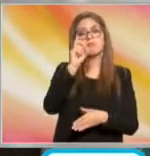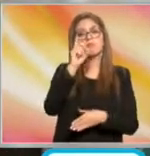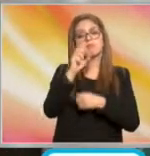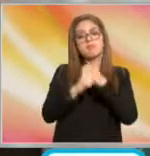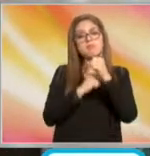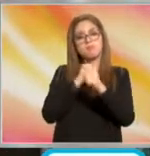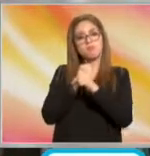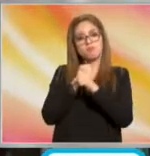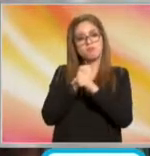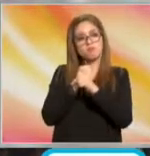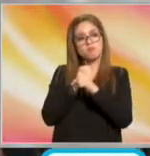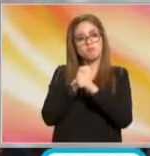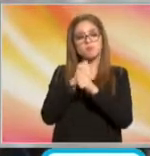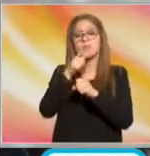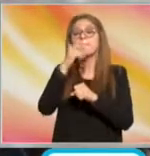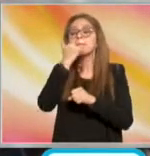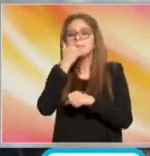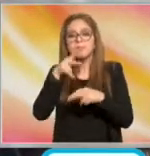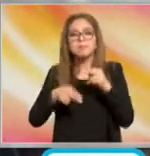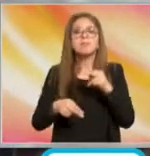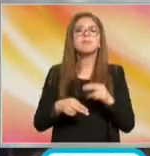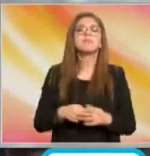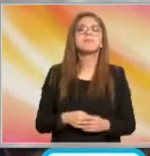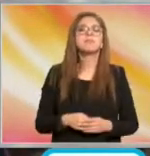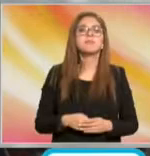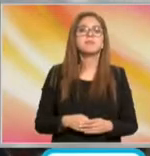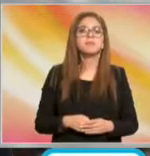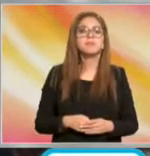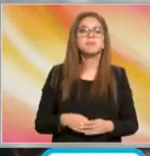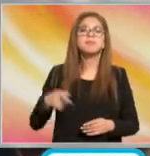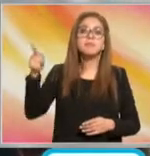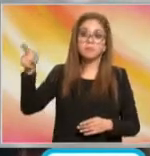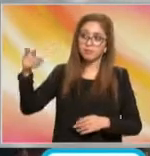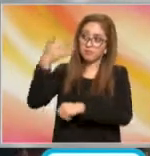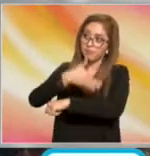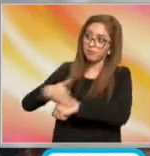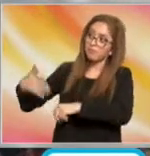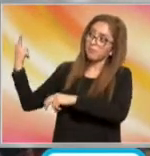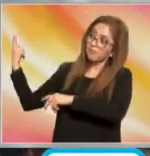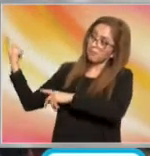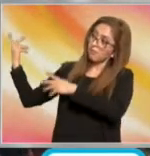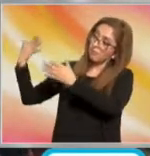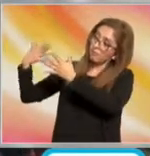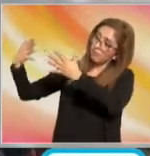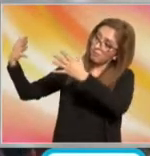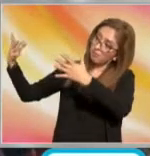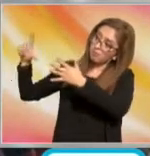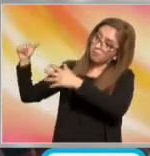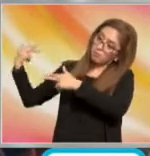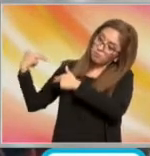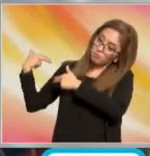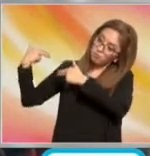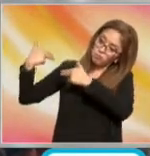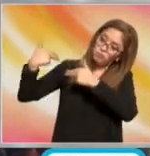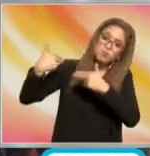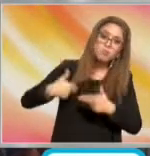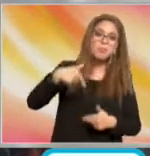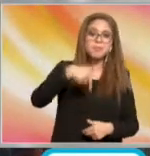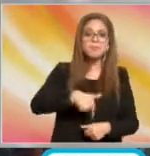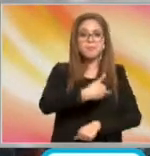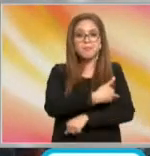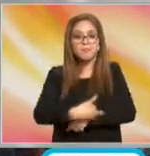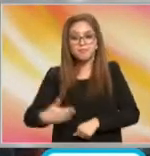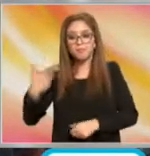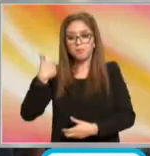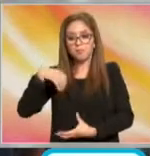Oiga, es un núcleo de esa gran familia, somos nosotros, pero esta es la familia en la cual mi esposo